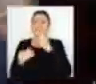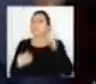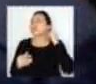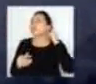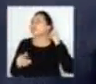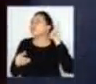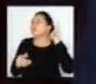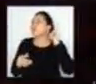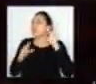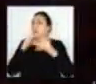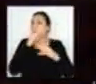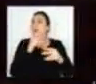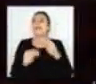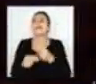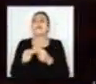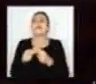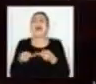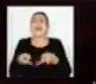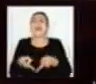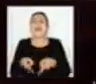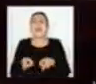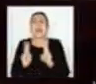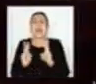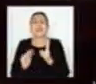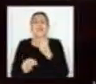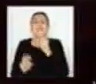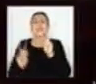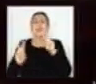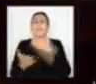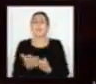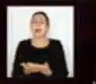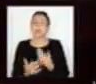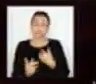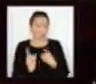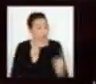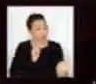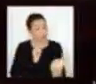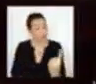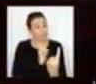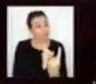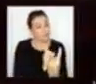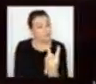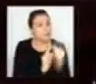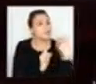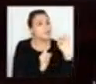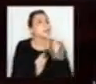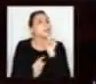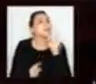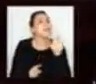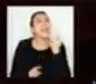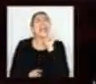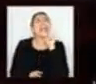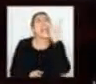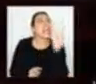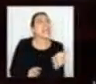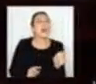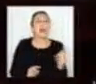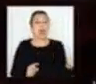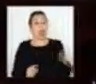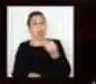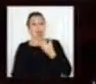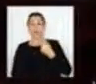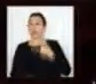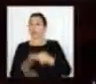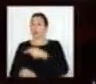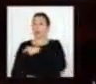paz. Me acerqué a este joven y le pregunté quién era. Me dijo, me llamo Jan y soy hijo